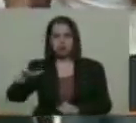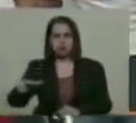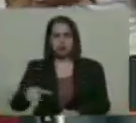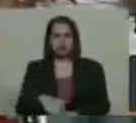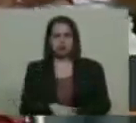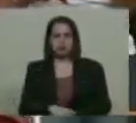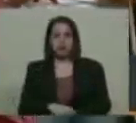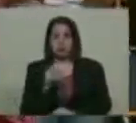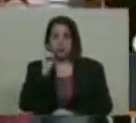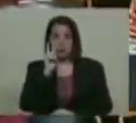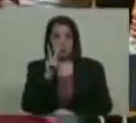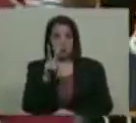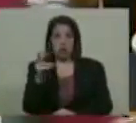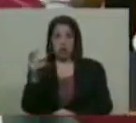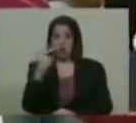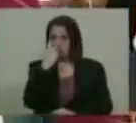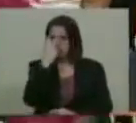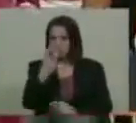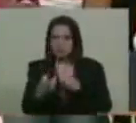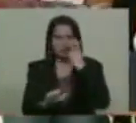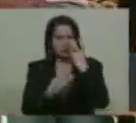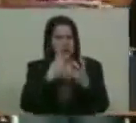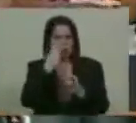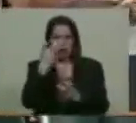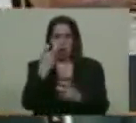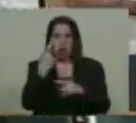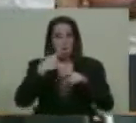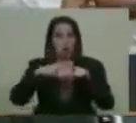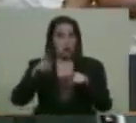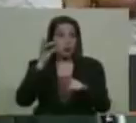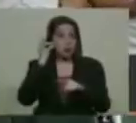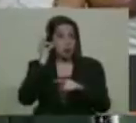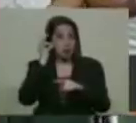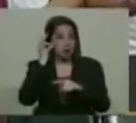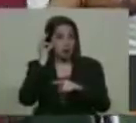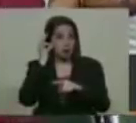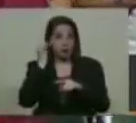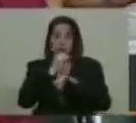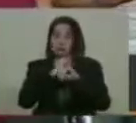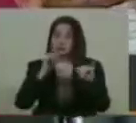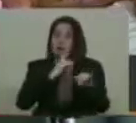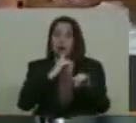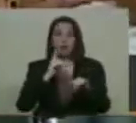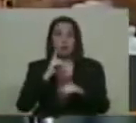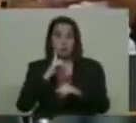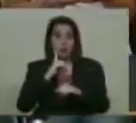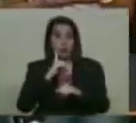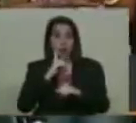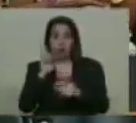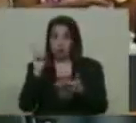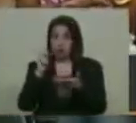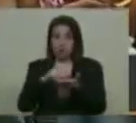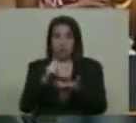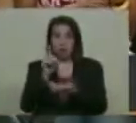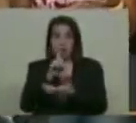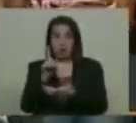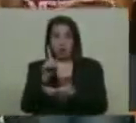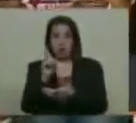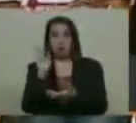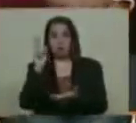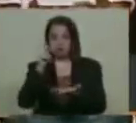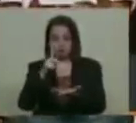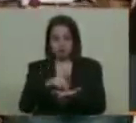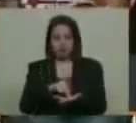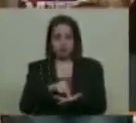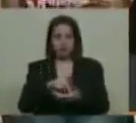Mira, por aquí nos está visitando otra mujer que ya la nombré. No había llegado, pero ya está aquí